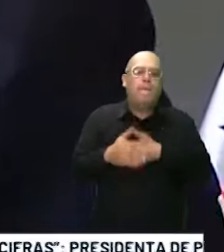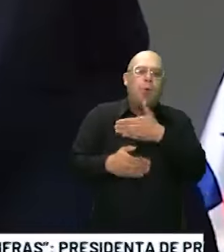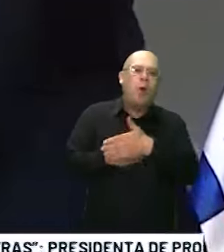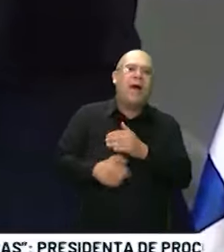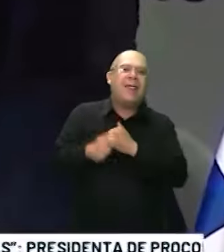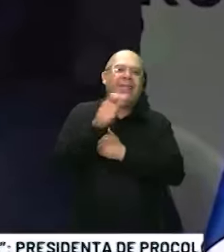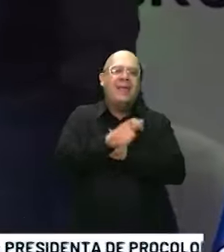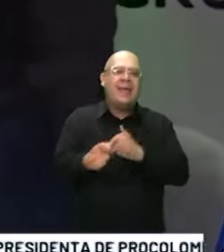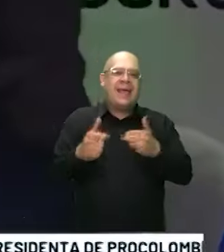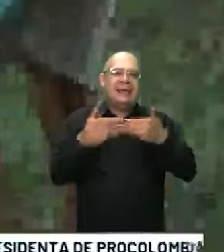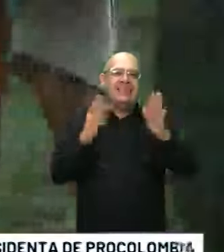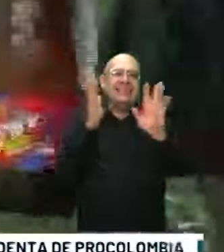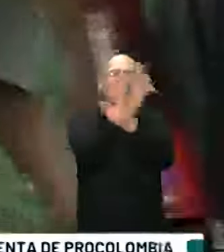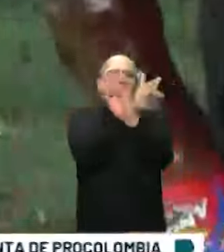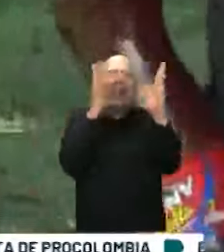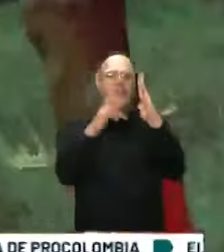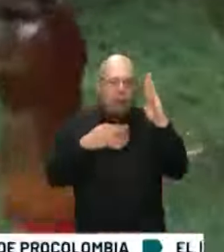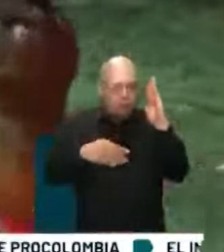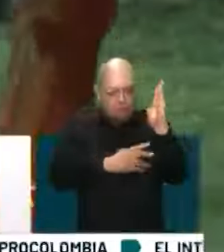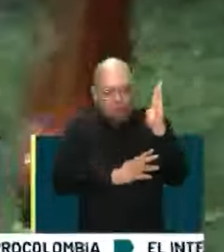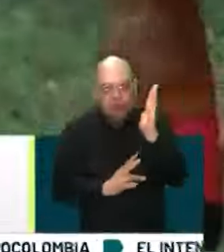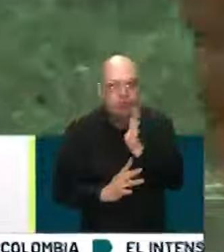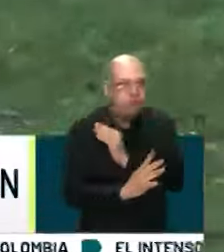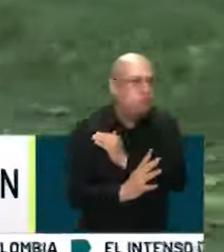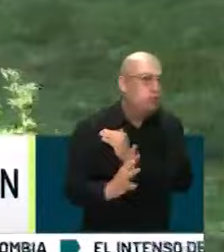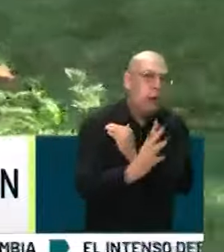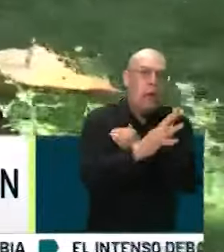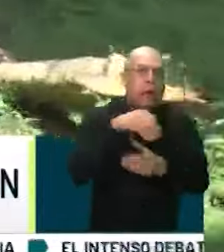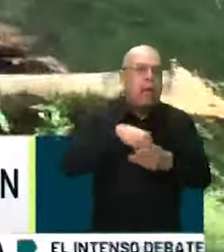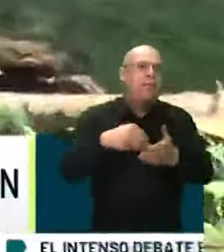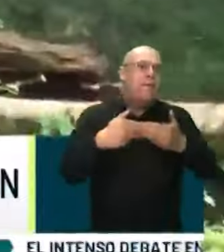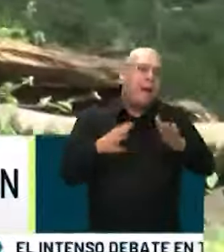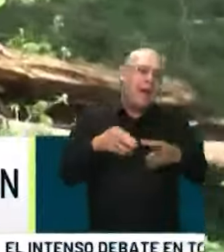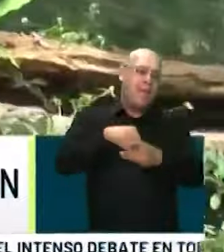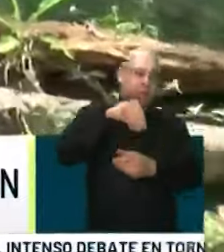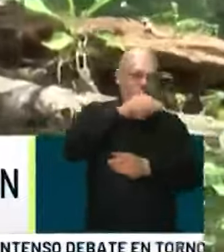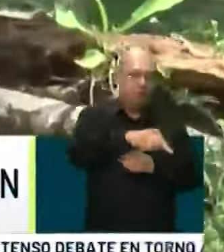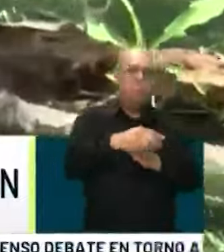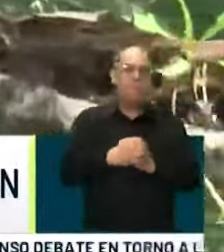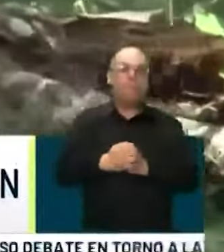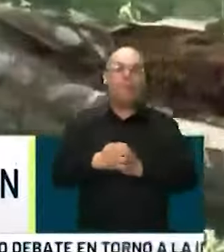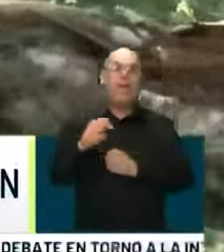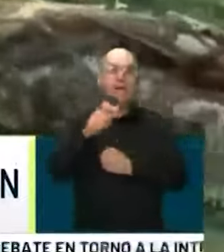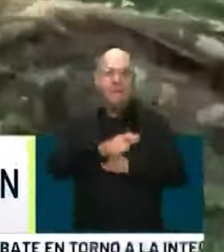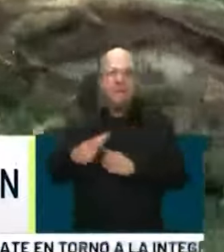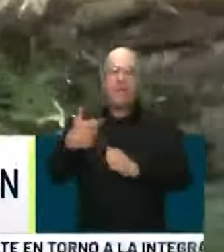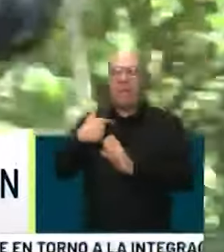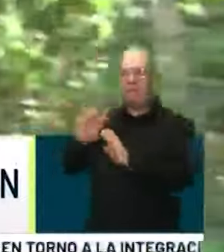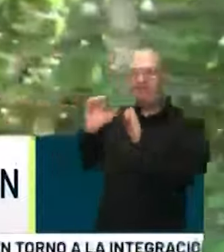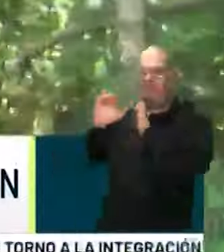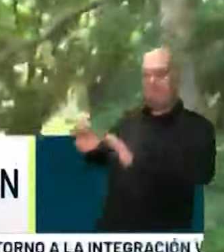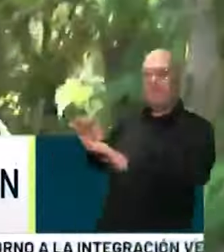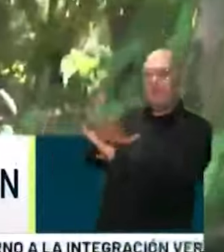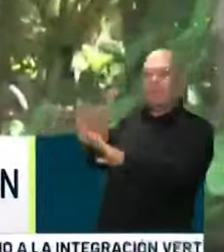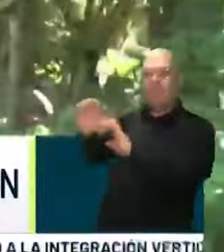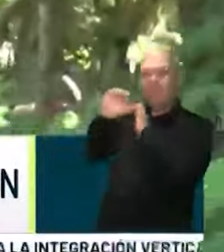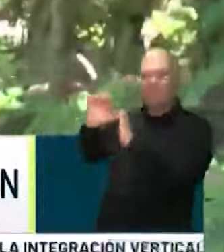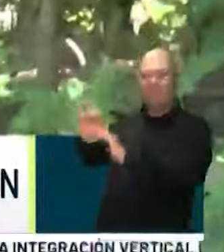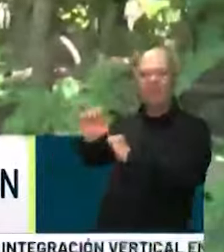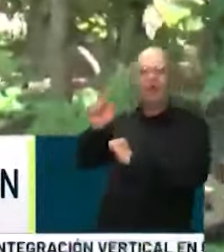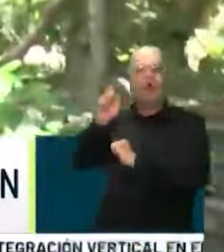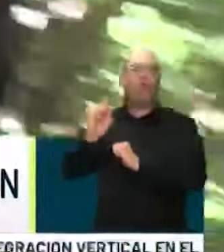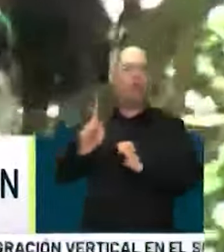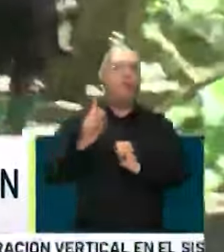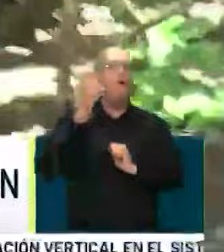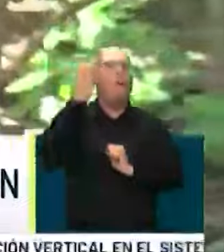de la selva del Darién mulino ha reiterado su intención de detener la migración más aún cuando se estiman aumente